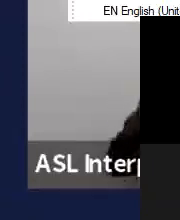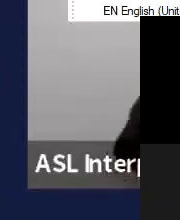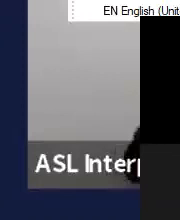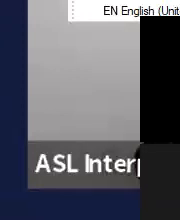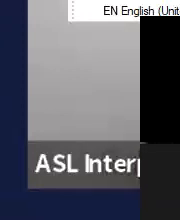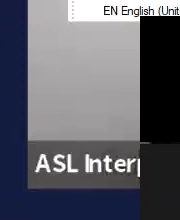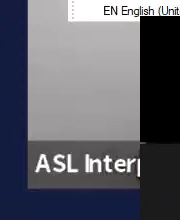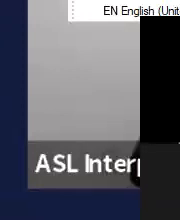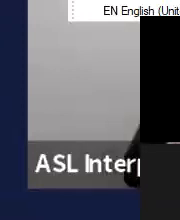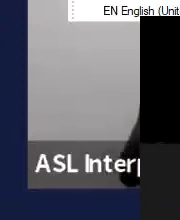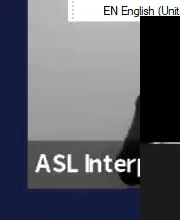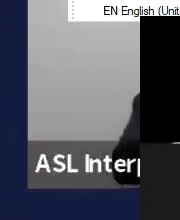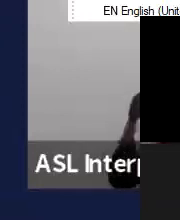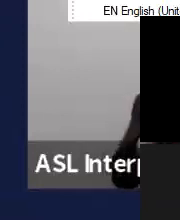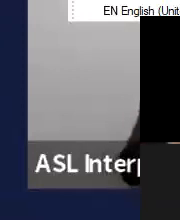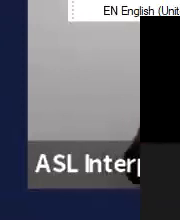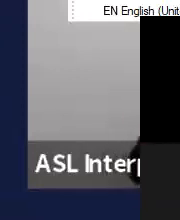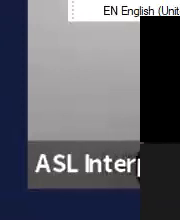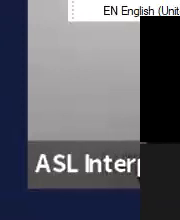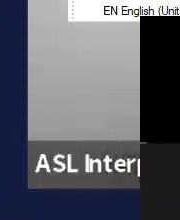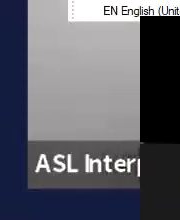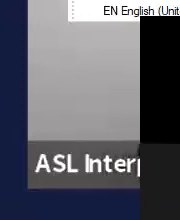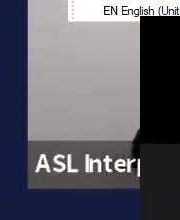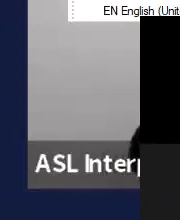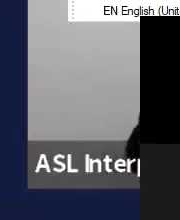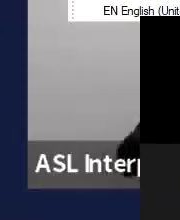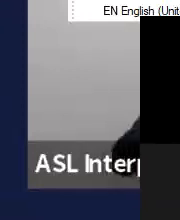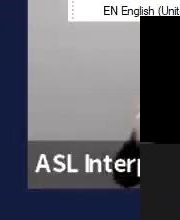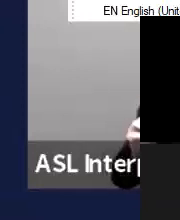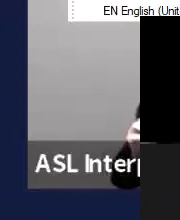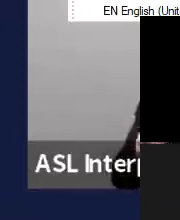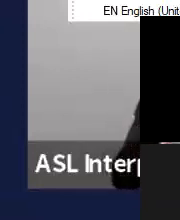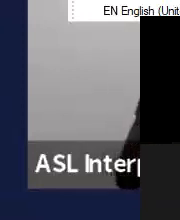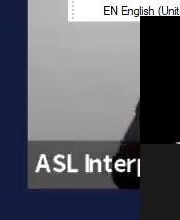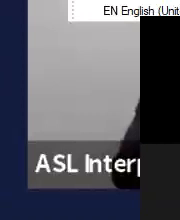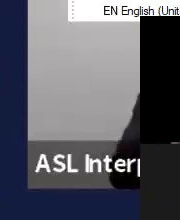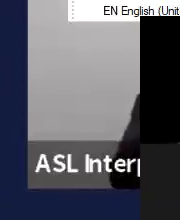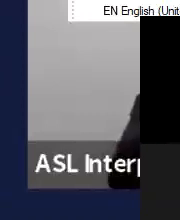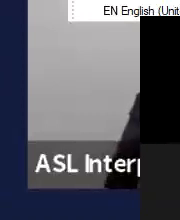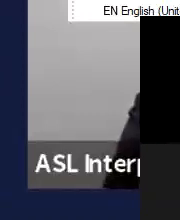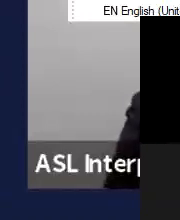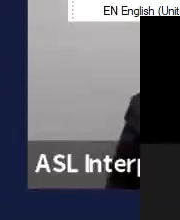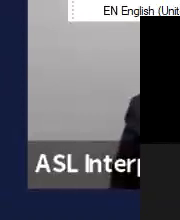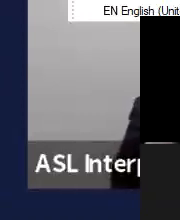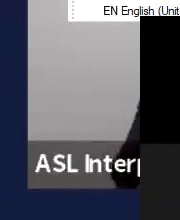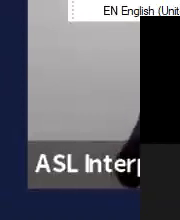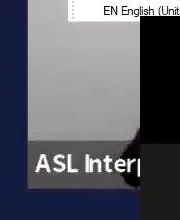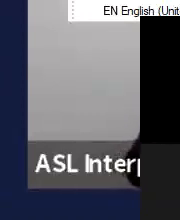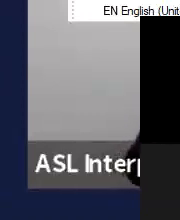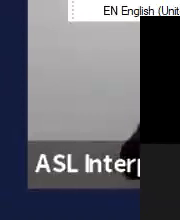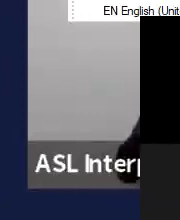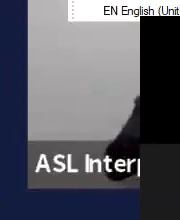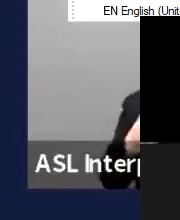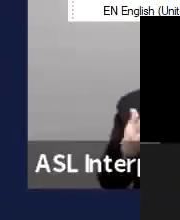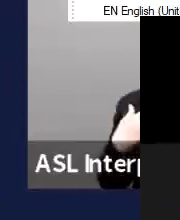los negocios han requerido el uso de mascarillas sin decreto de salud pública. Se lo agradezco a